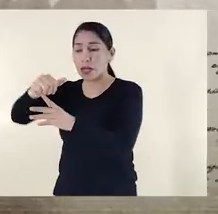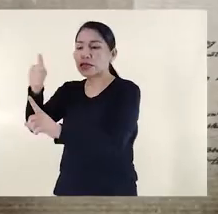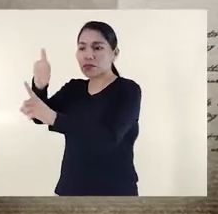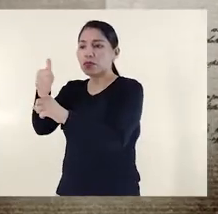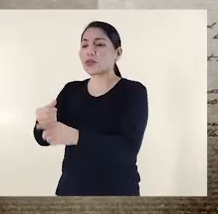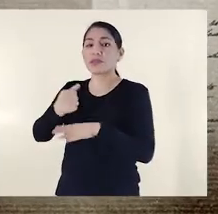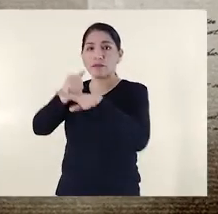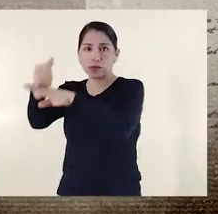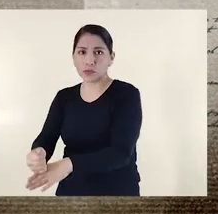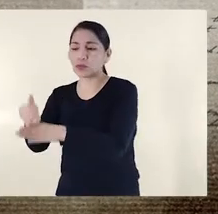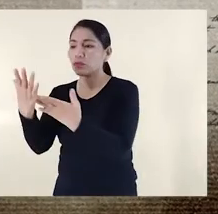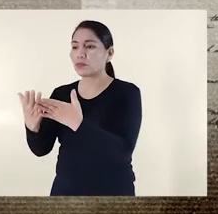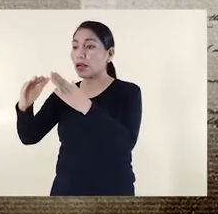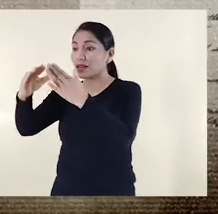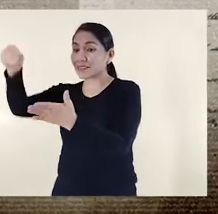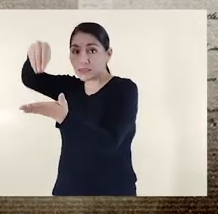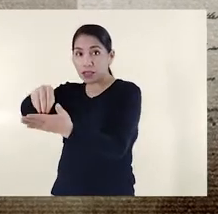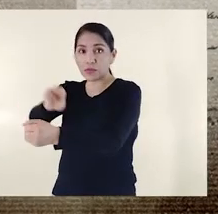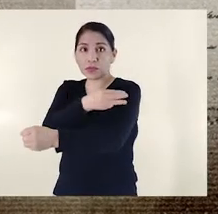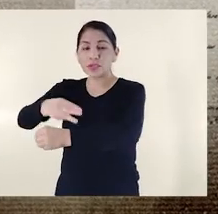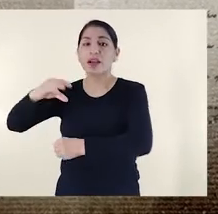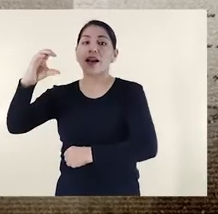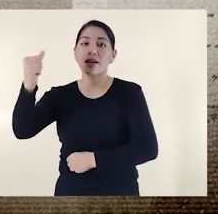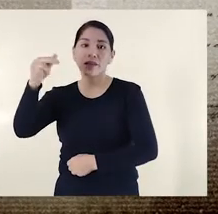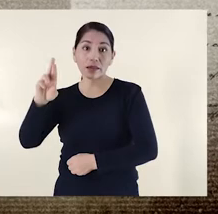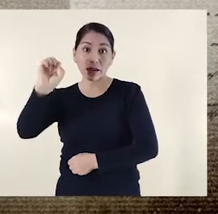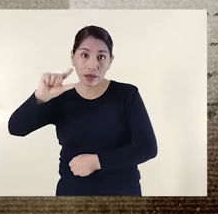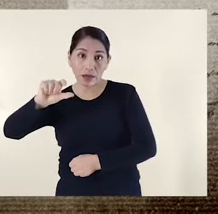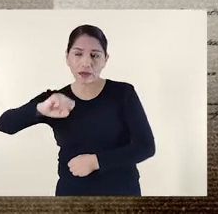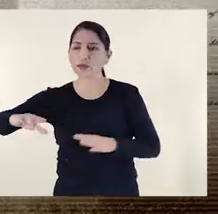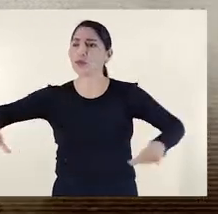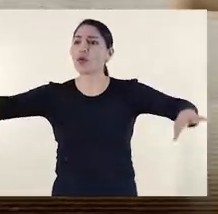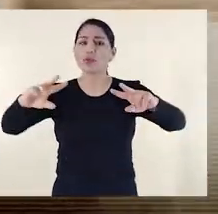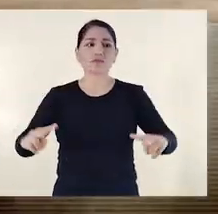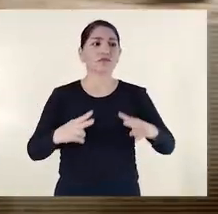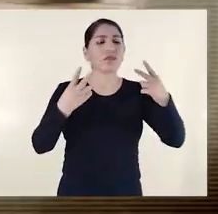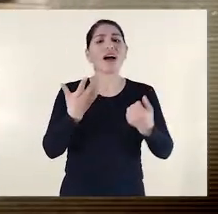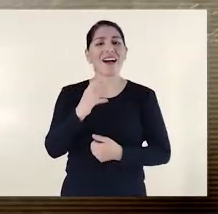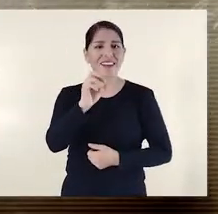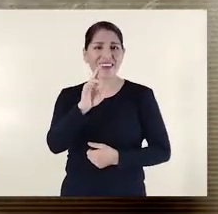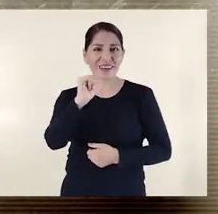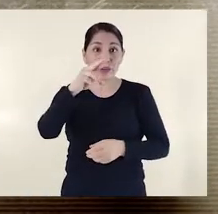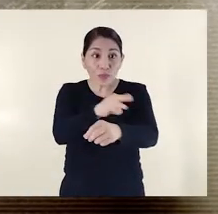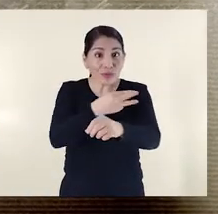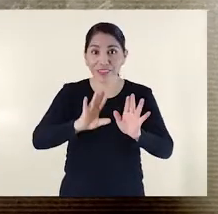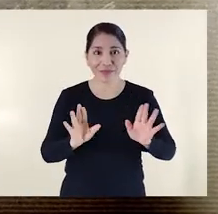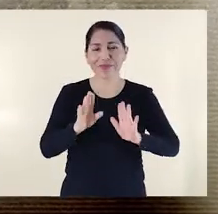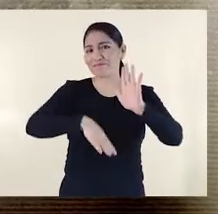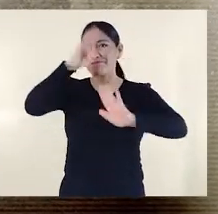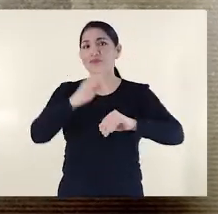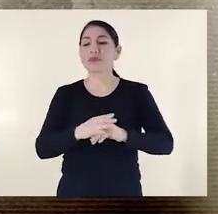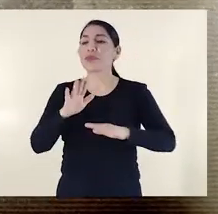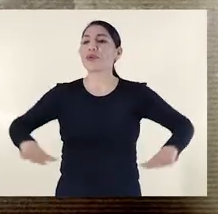Centro Musical Carlos A. Sacco, cultor del criollismo. Es decir, todo aquí huele a lo criollo, que es más que música.